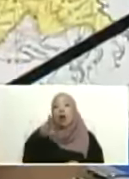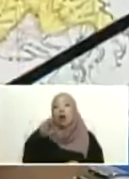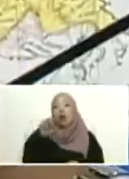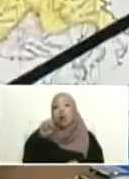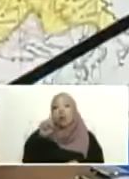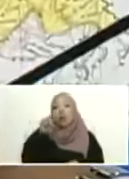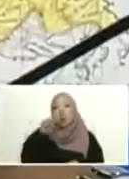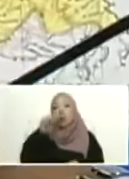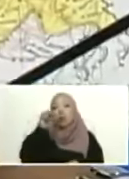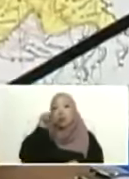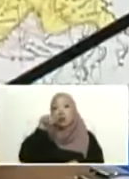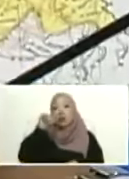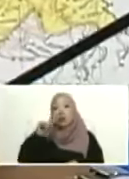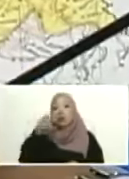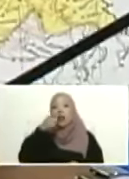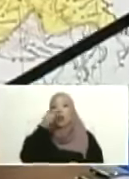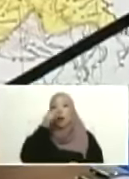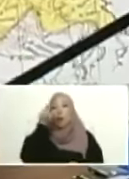Venezuela,